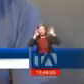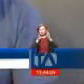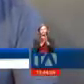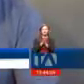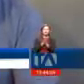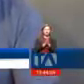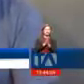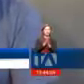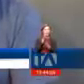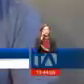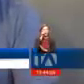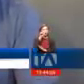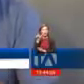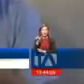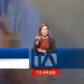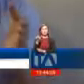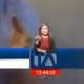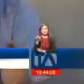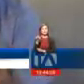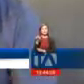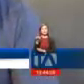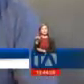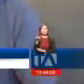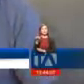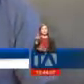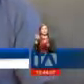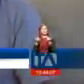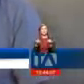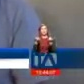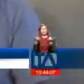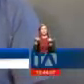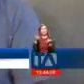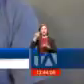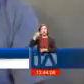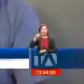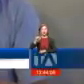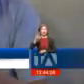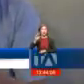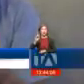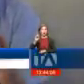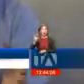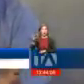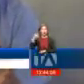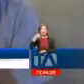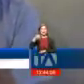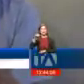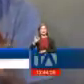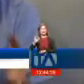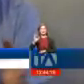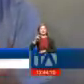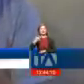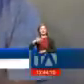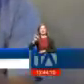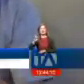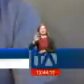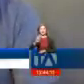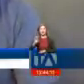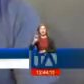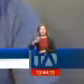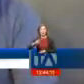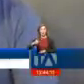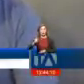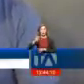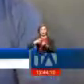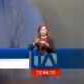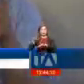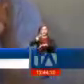la Fiscalía General del Estado al entonces fiscal Galo Chiriboga, algunos meses antes de que cumpla